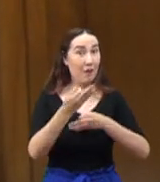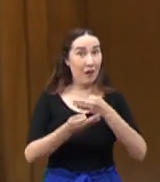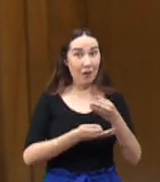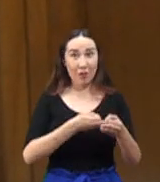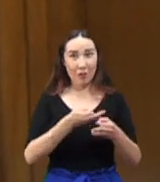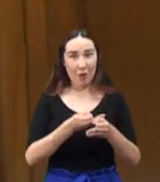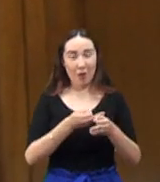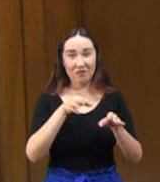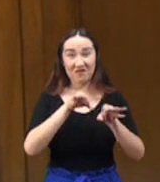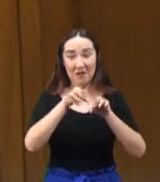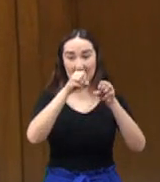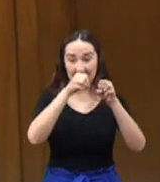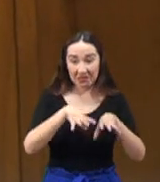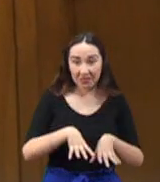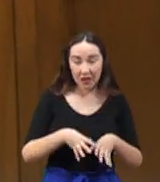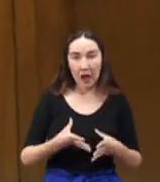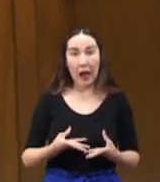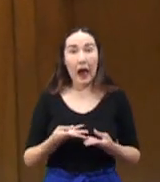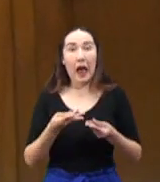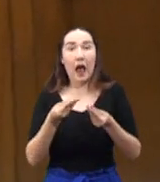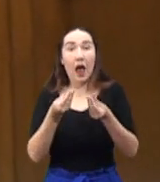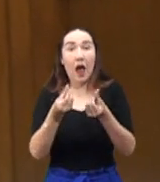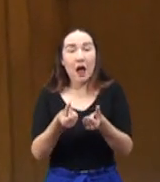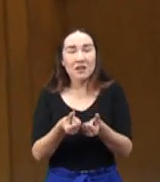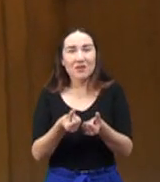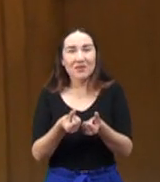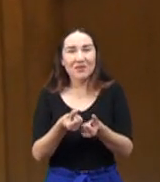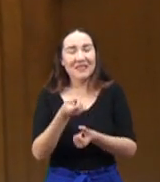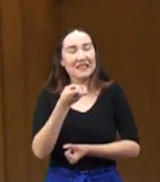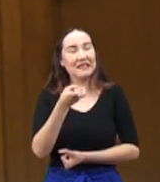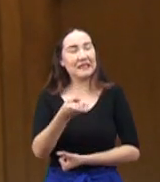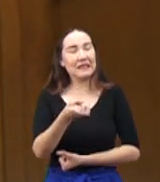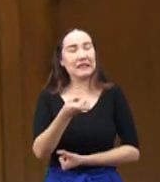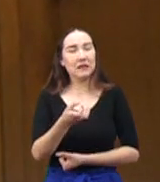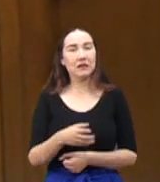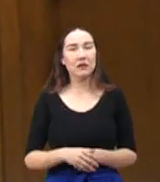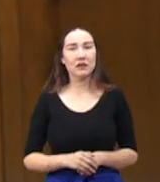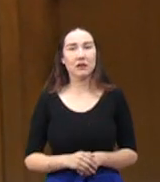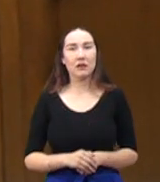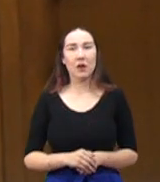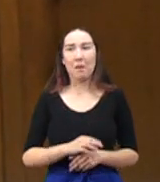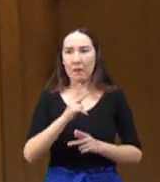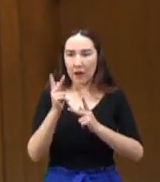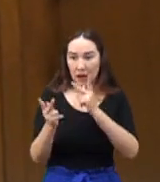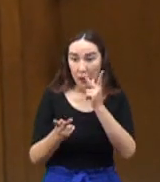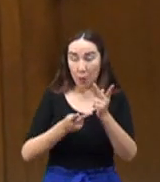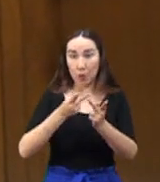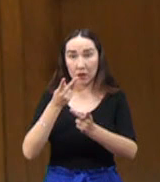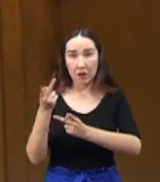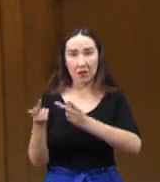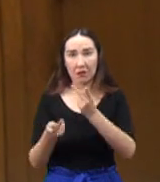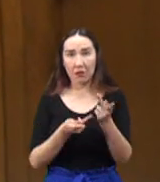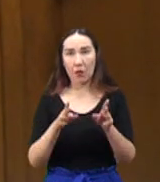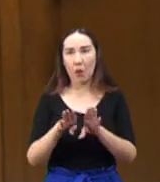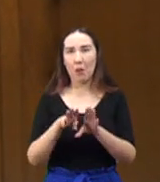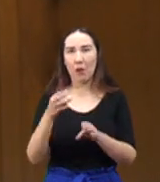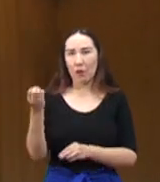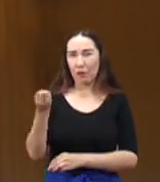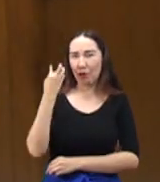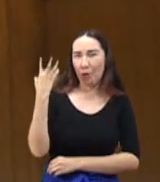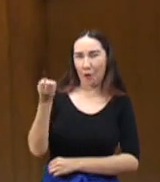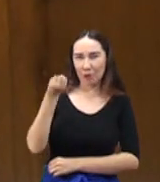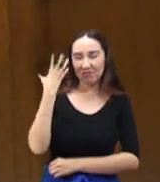¿Los gastos? No, los gastos hicieron hasta consultas, ¿verdad? Hasta foros, en